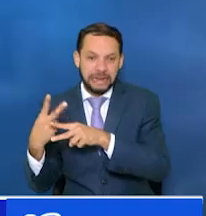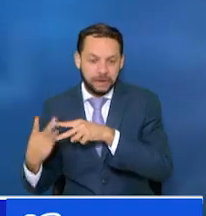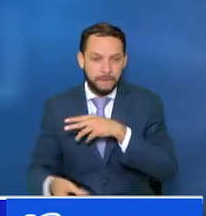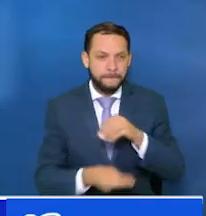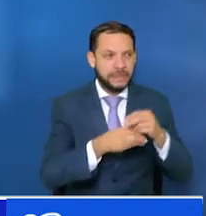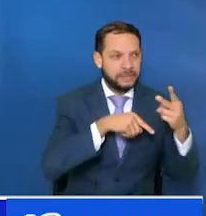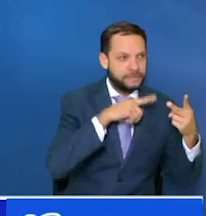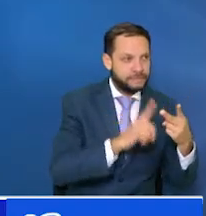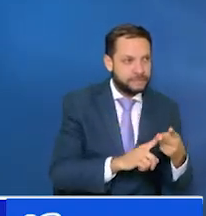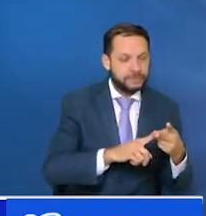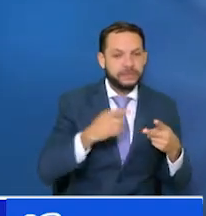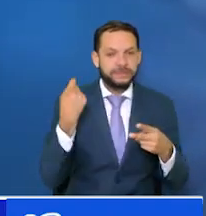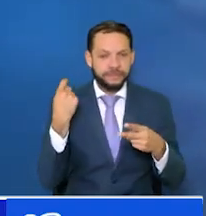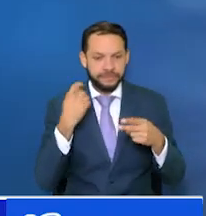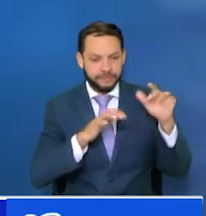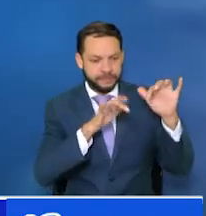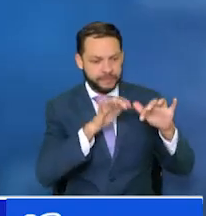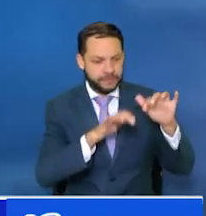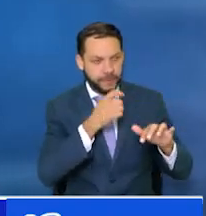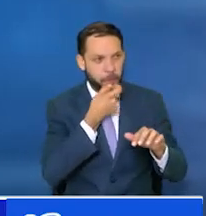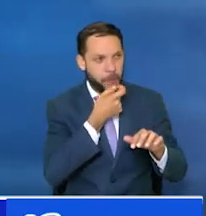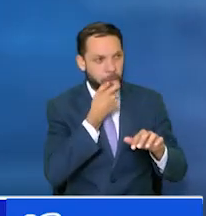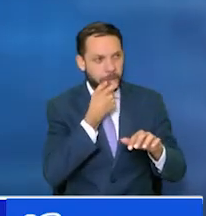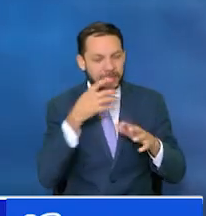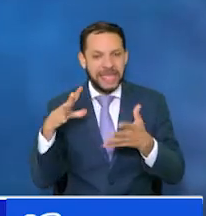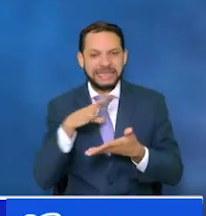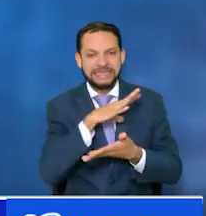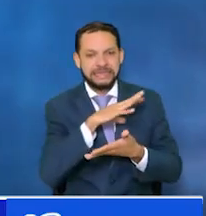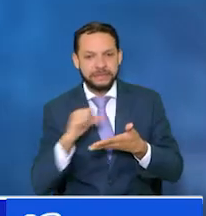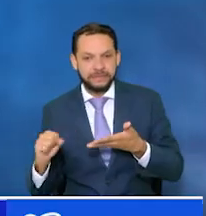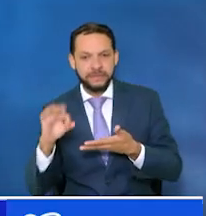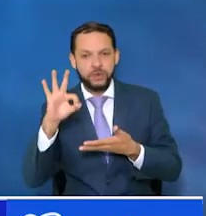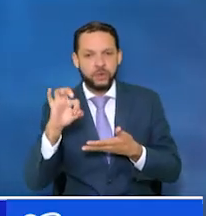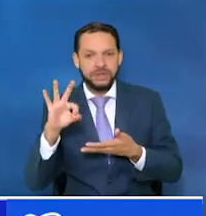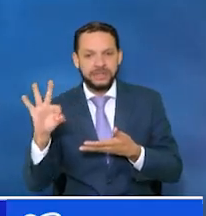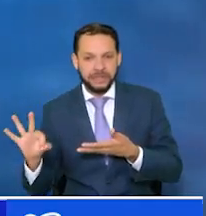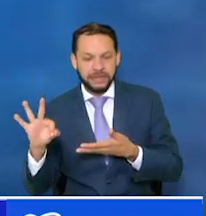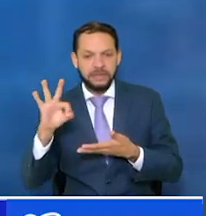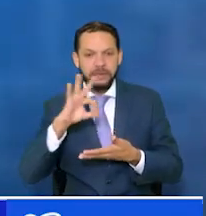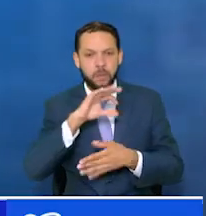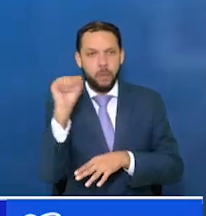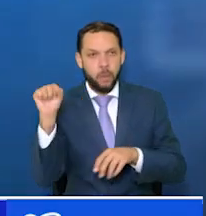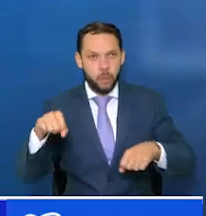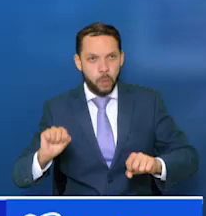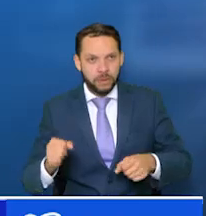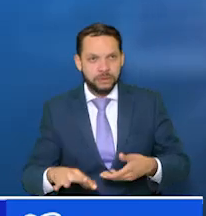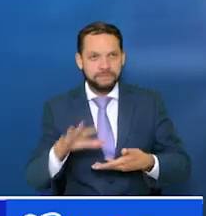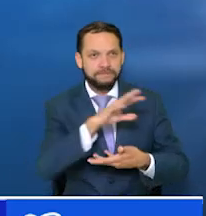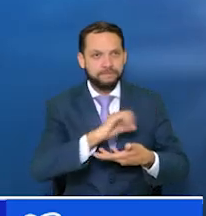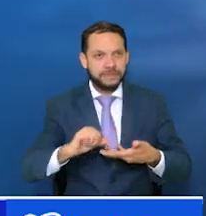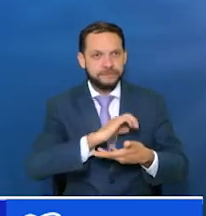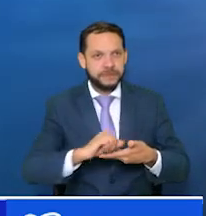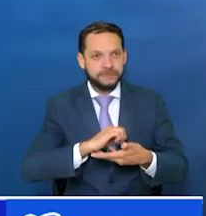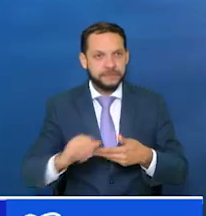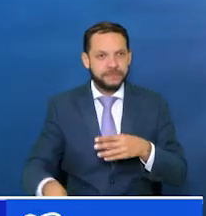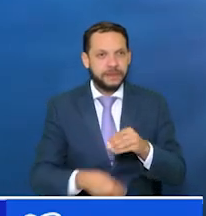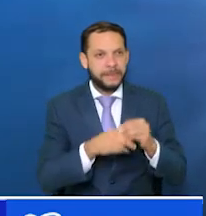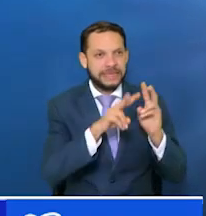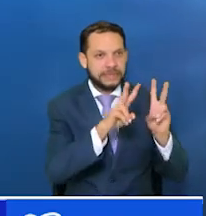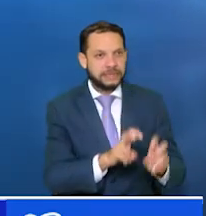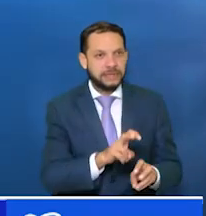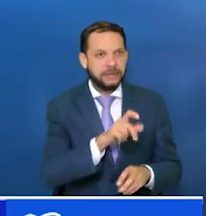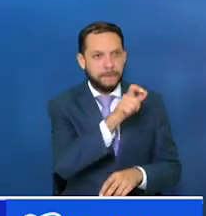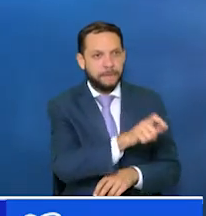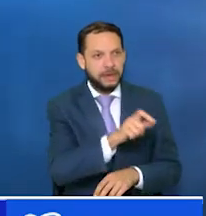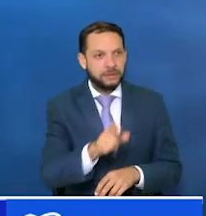solo el fin de semana la secretaría de tránsito inmovilizó 83 motocicletas y unos siete agentes resultaron lesionados allí